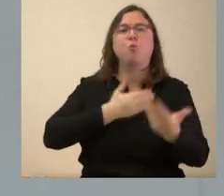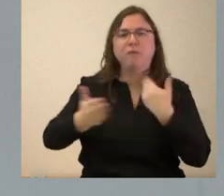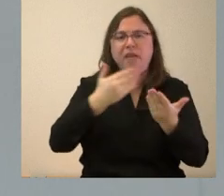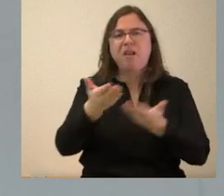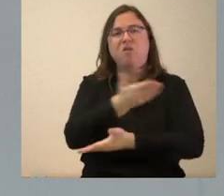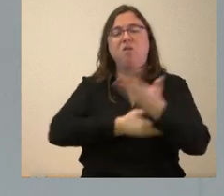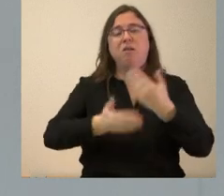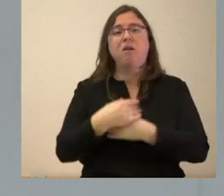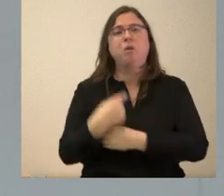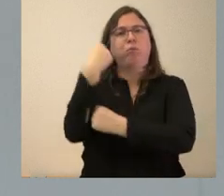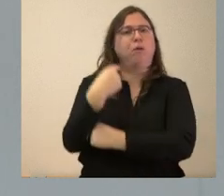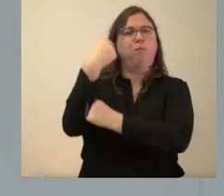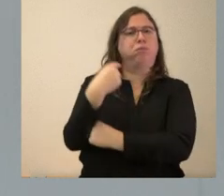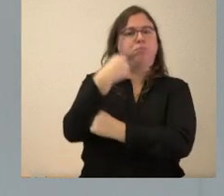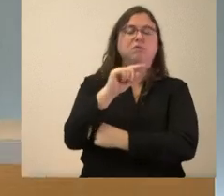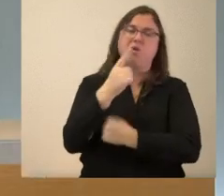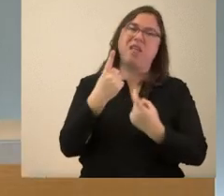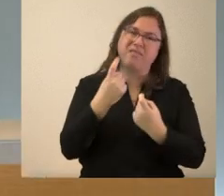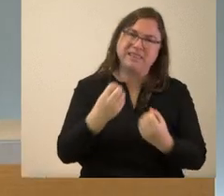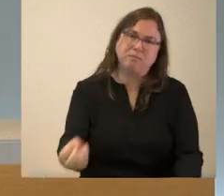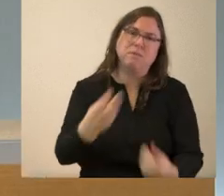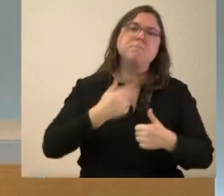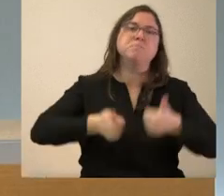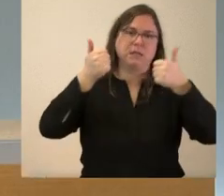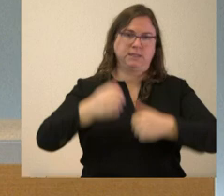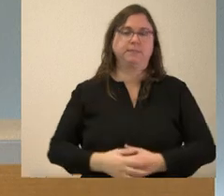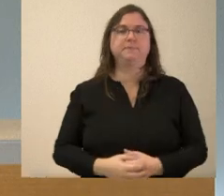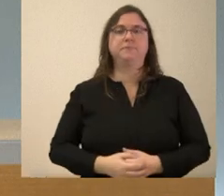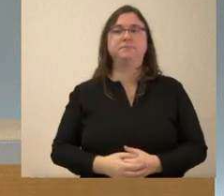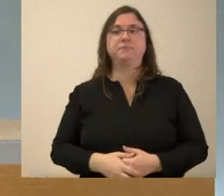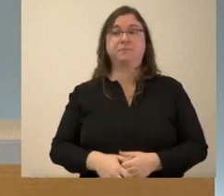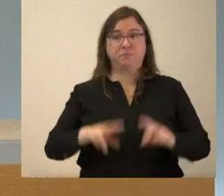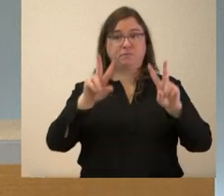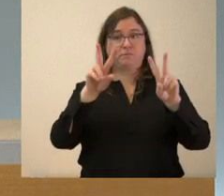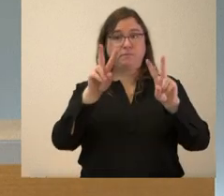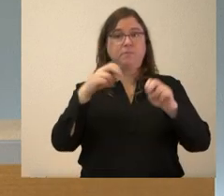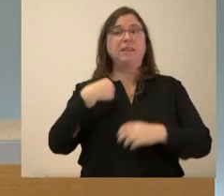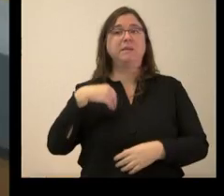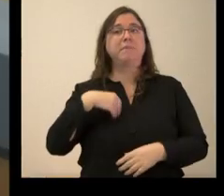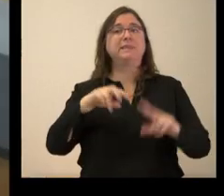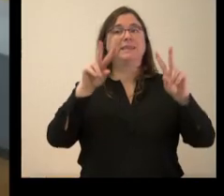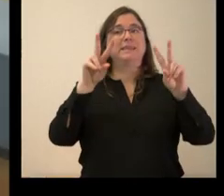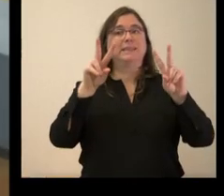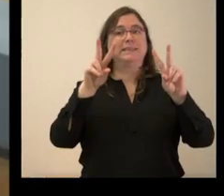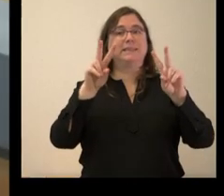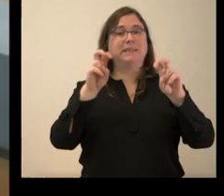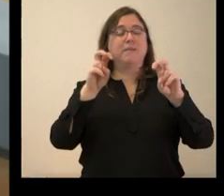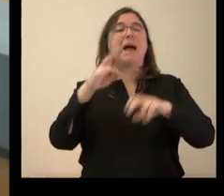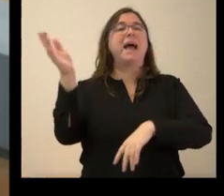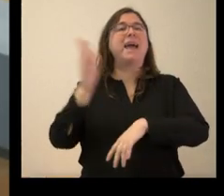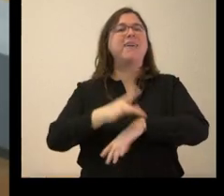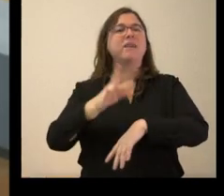la vida de la imposición y la falta de información este este asunto bueno el asunto de las enfermedades